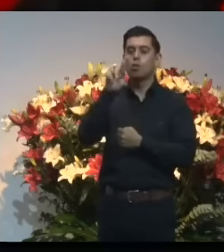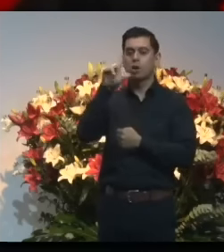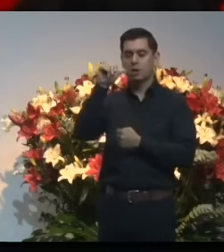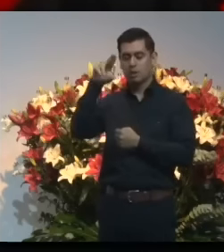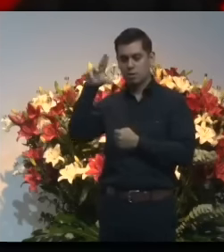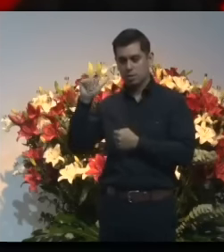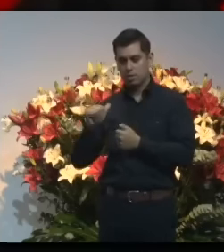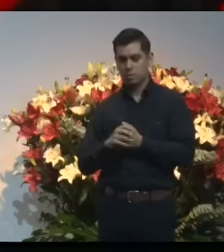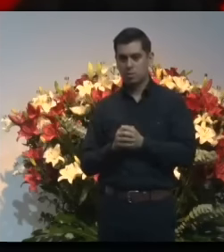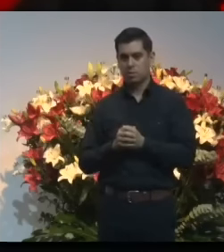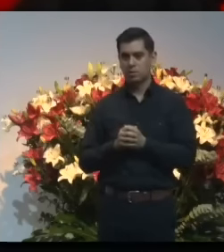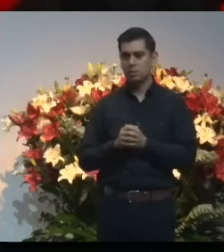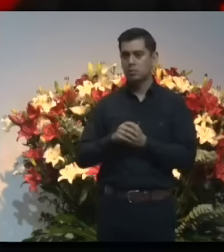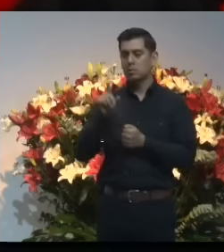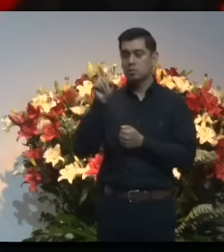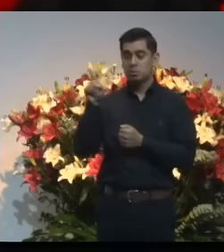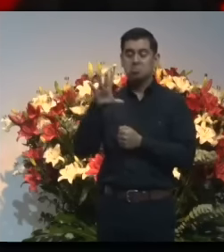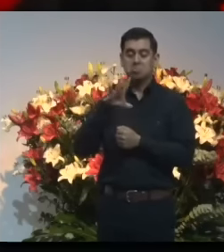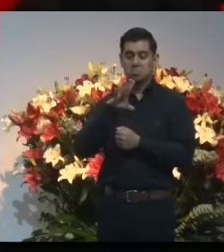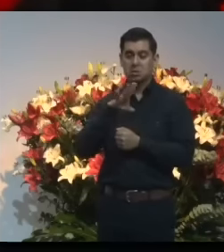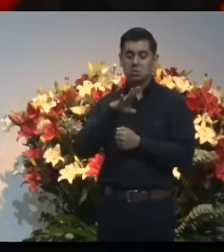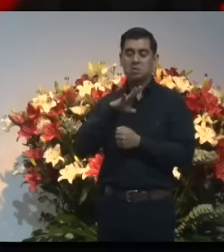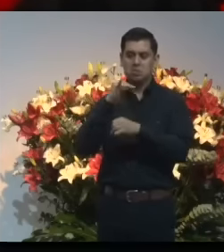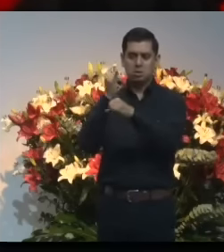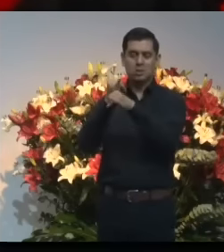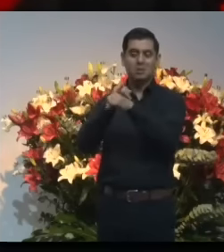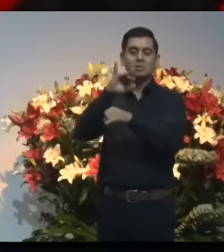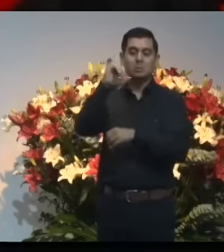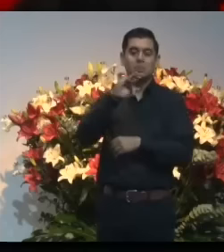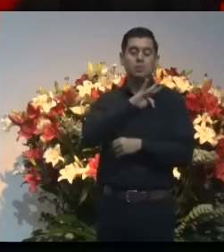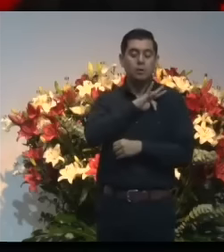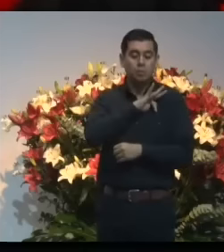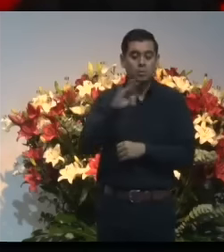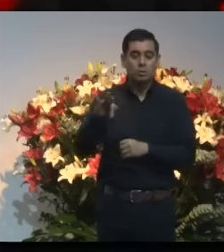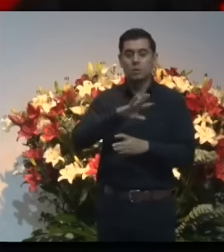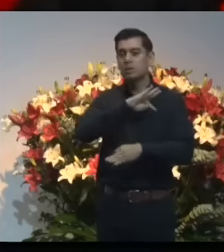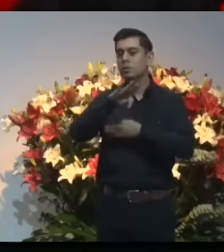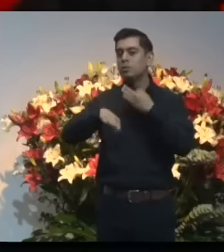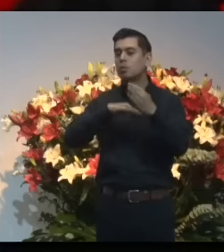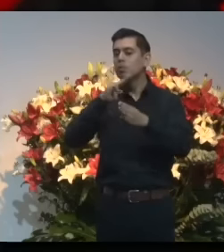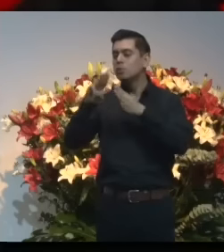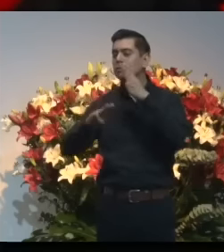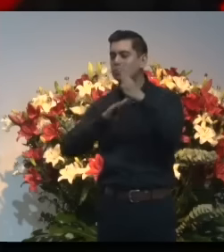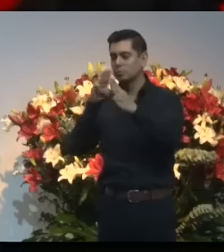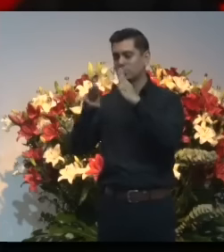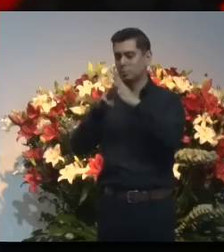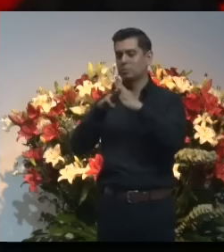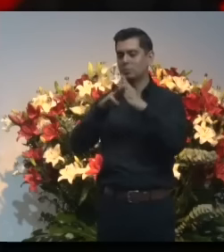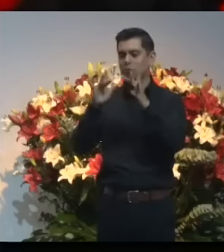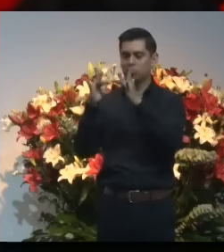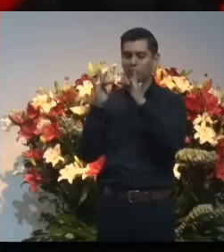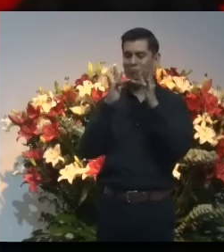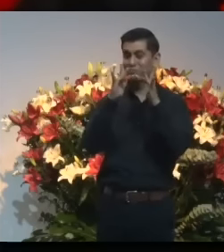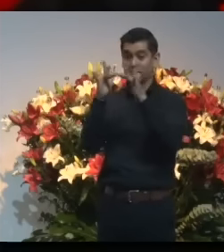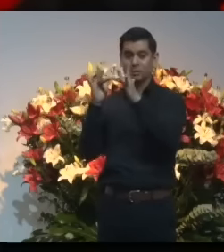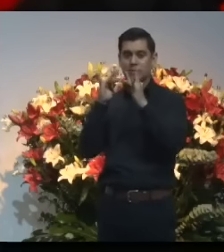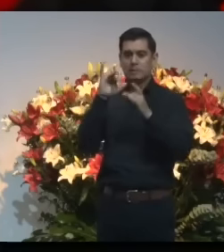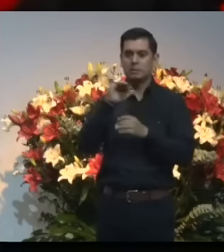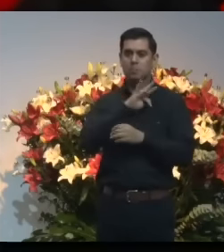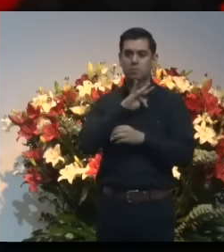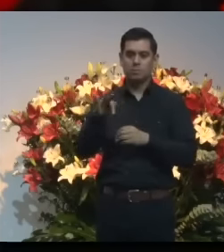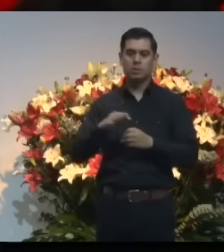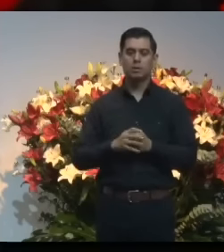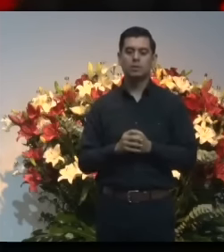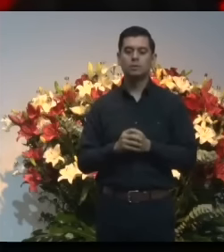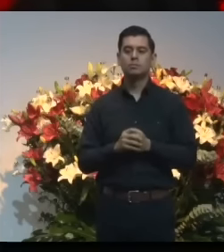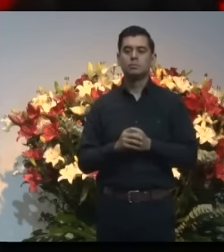podría llegar a cualquier parte del mundo, pero hay que hacer uso de la tecnología. Yo creo que hemos insistido mucho en subsidiar fierros,